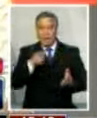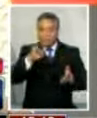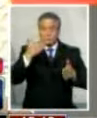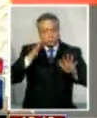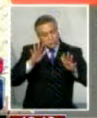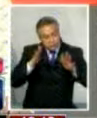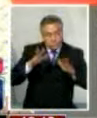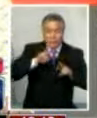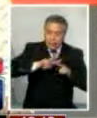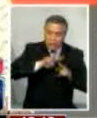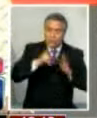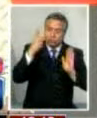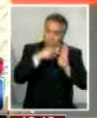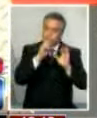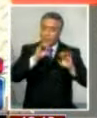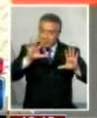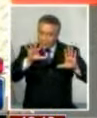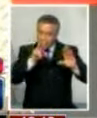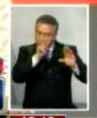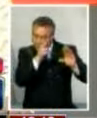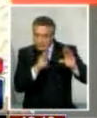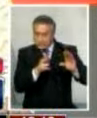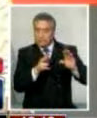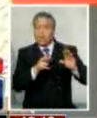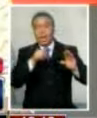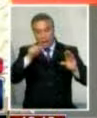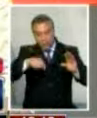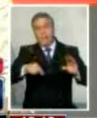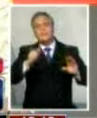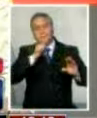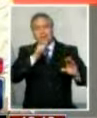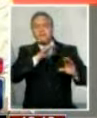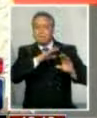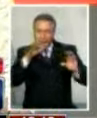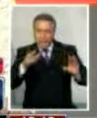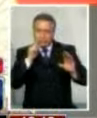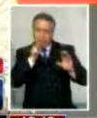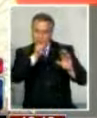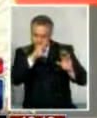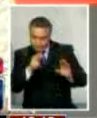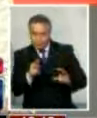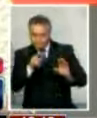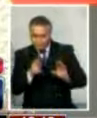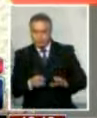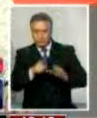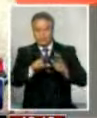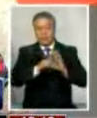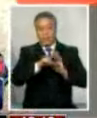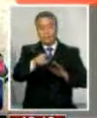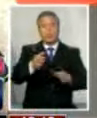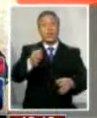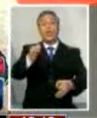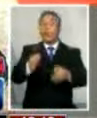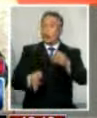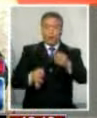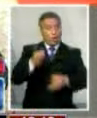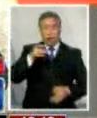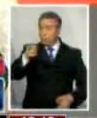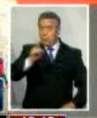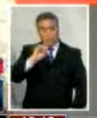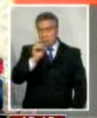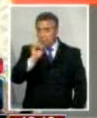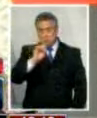pero queda por hacer, queda por enmendar, especialmente en ese caso la Corte no se